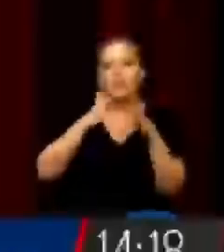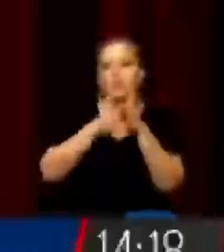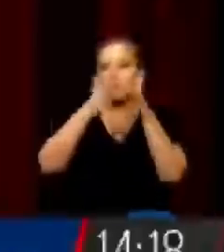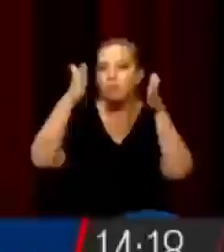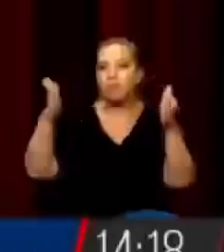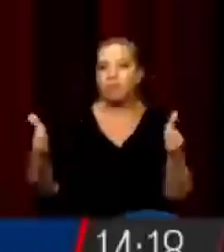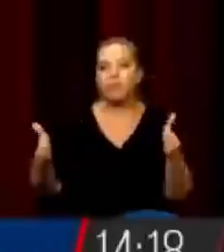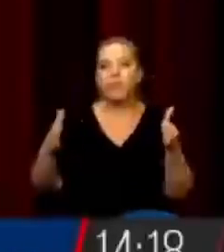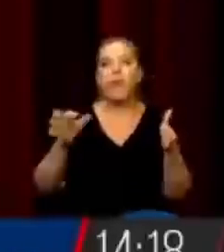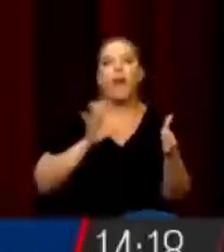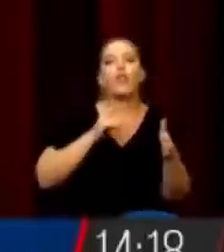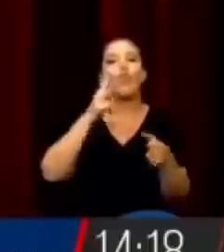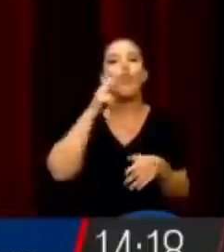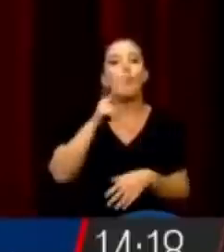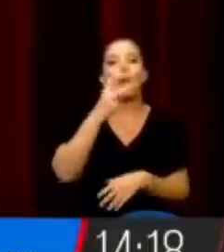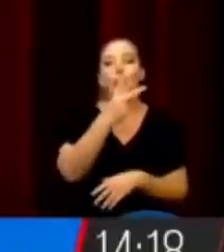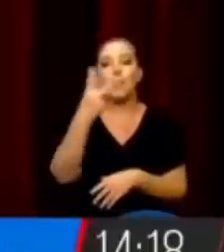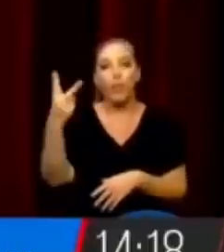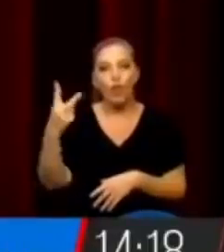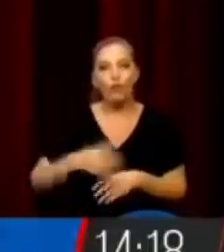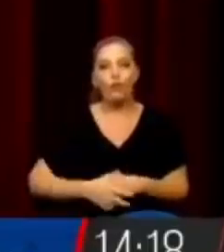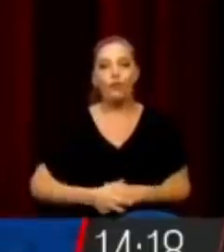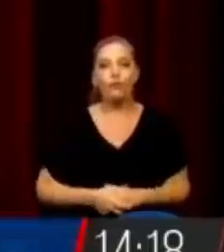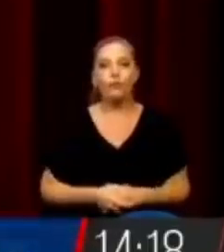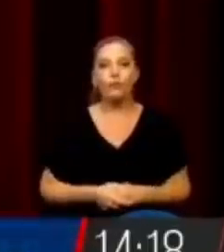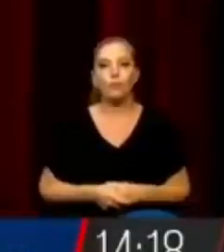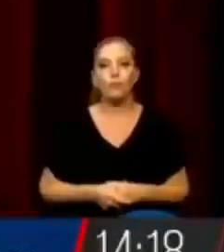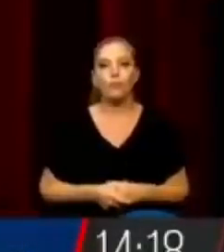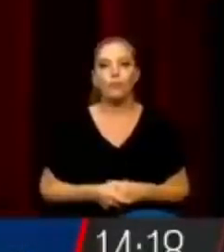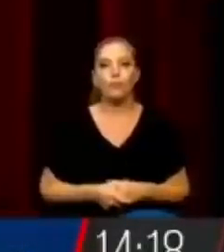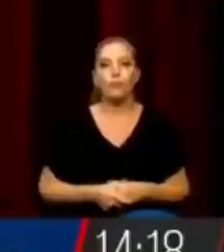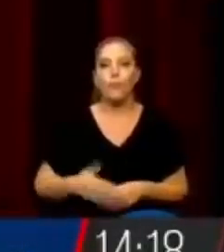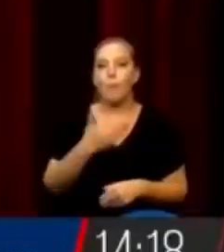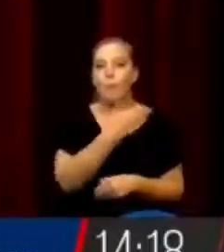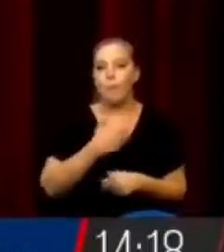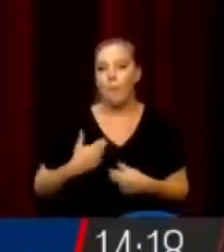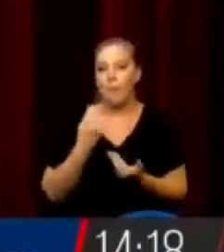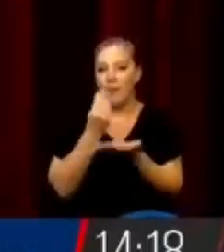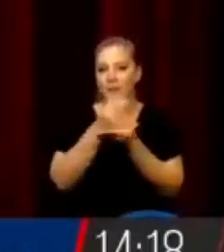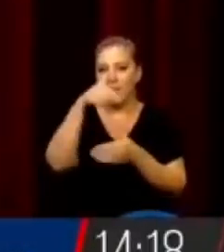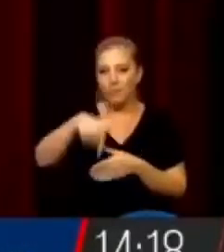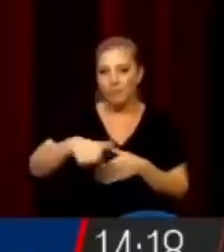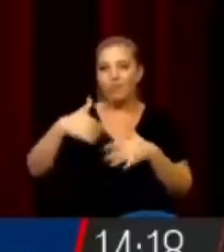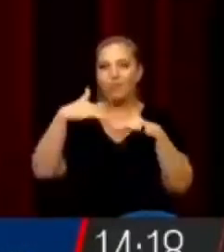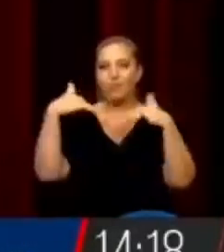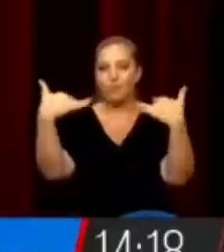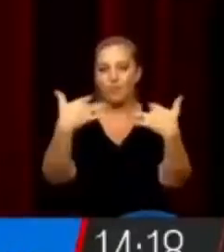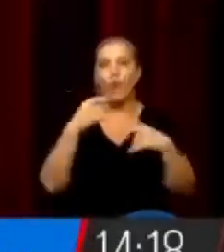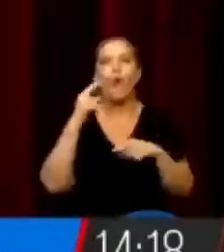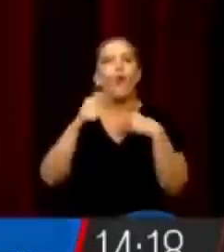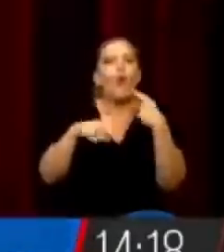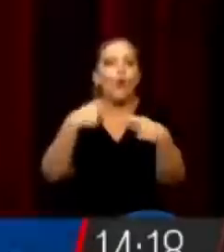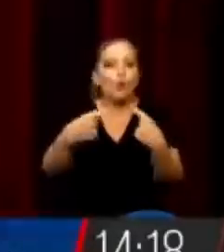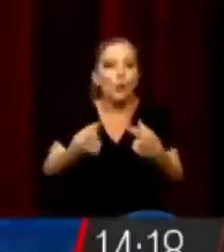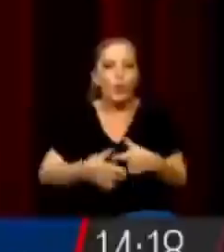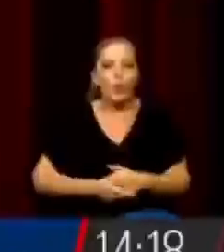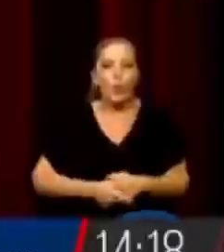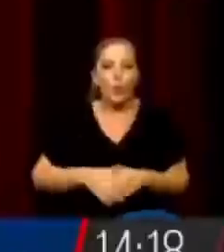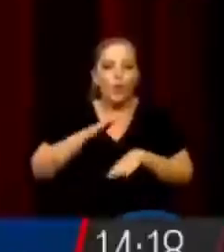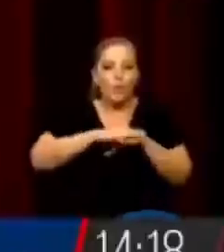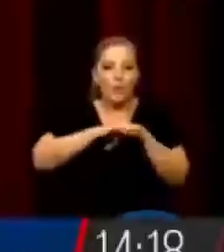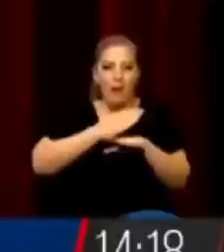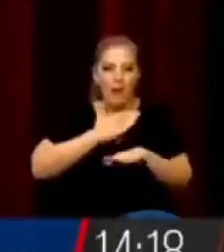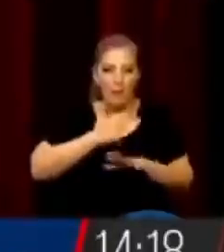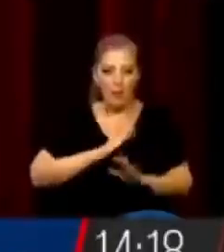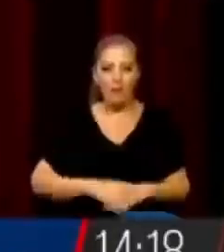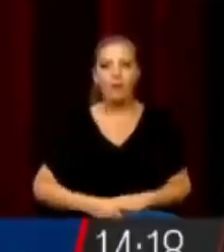que hubo cuando se caía el sistema financiero mundial en la crisis del 2008... fueron los republicanos junto